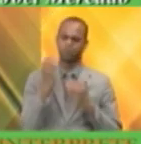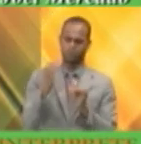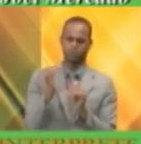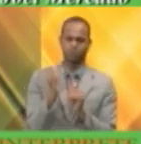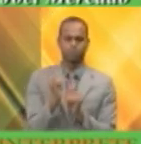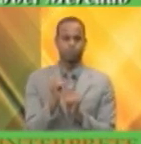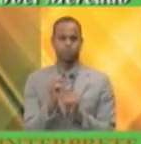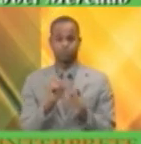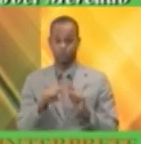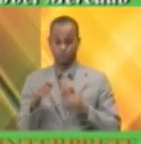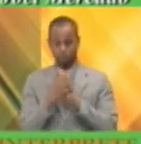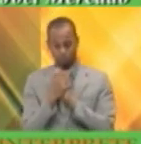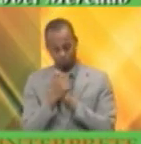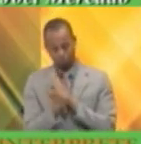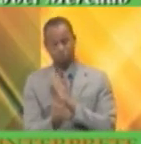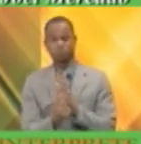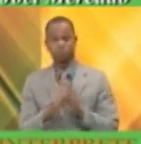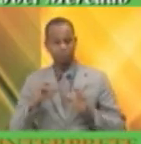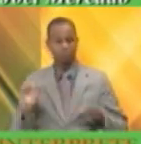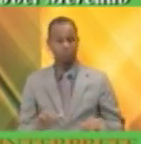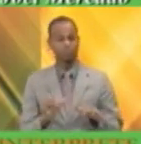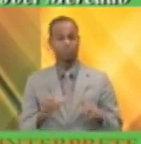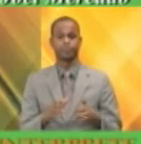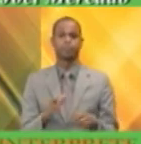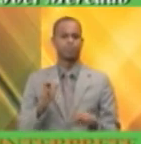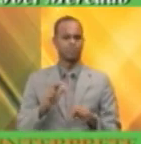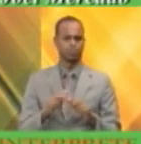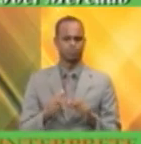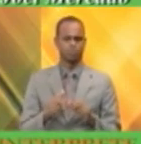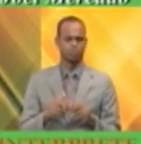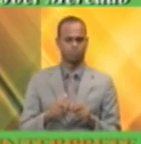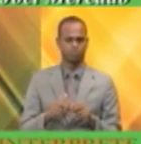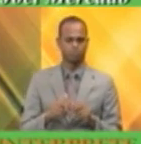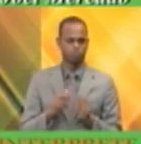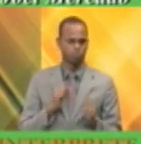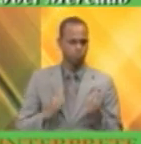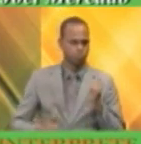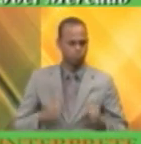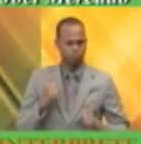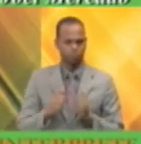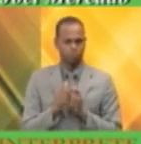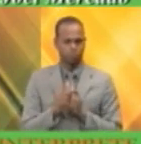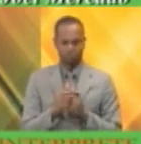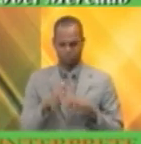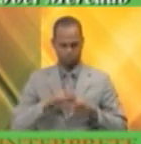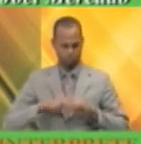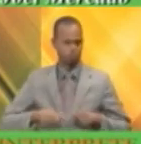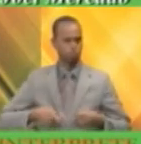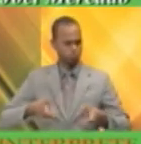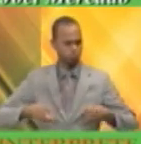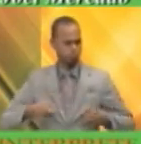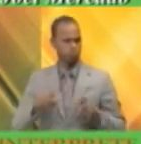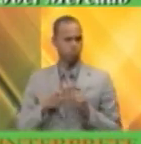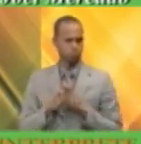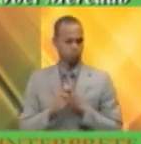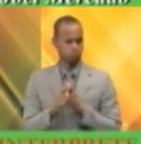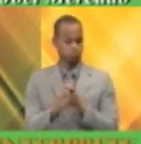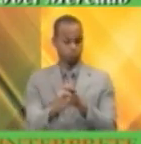un potencial que hay, por ejemplo, en atletismo sobre, sí, silla de ruedas. Oye, pero el